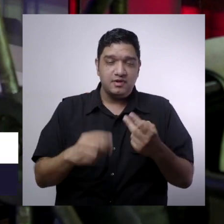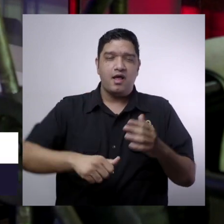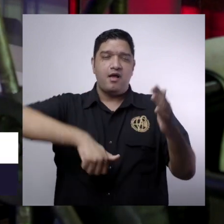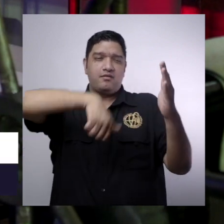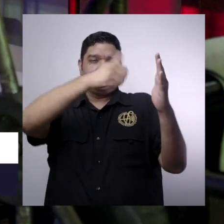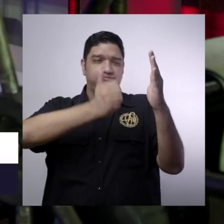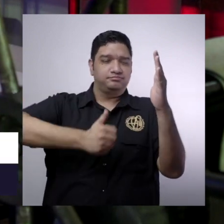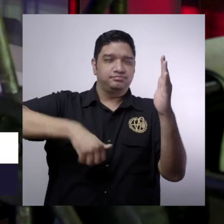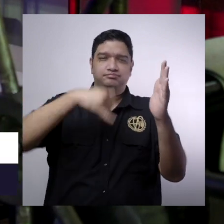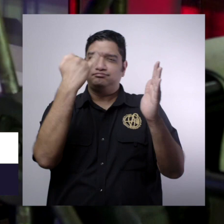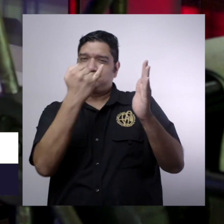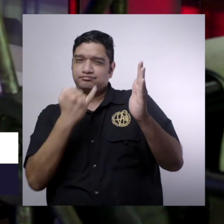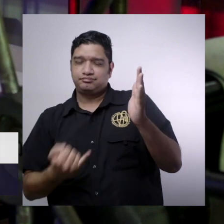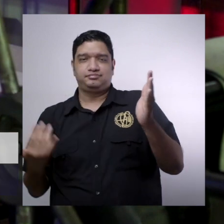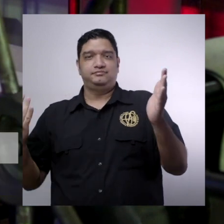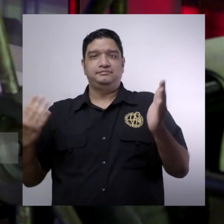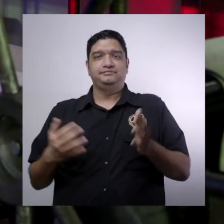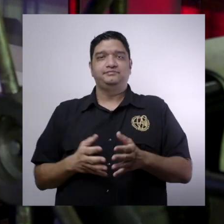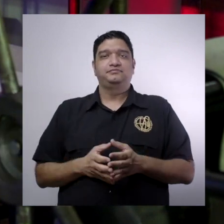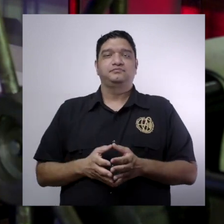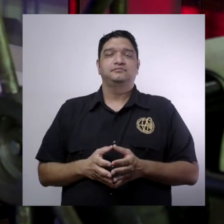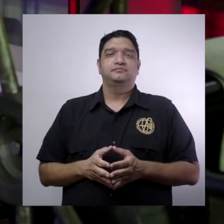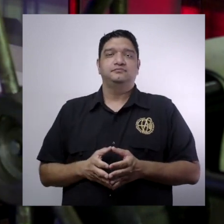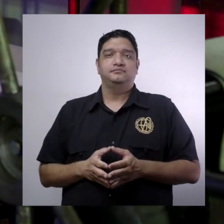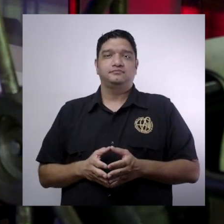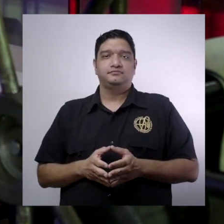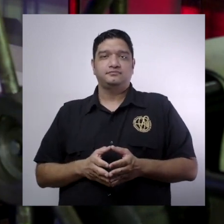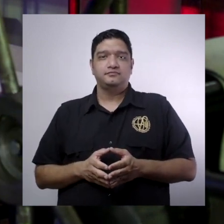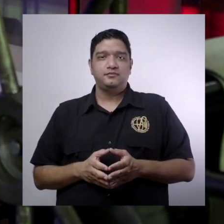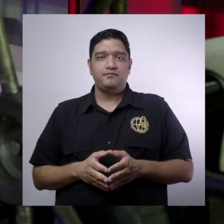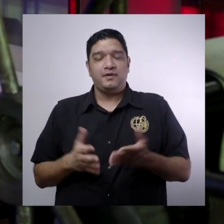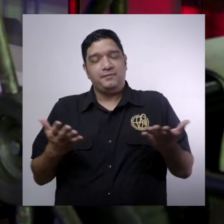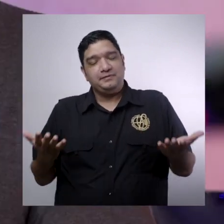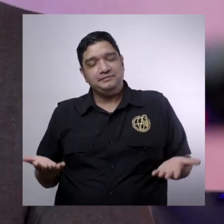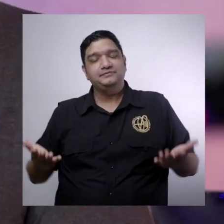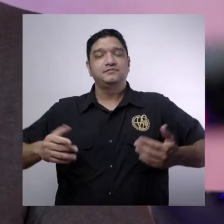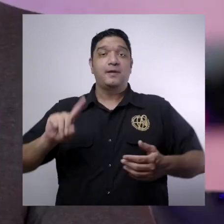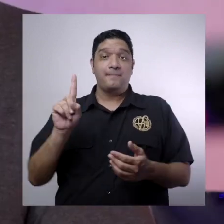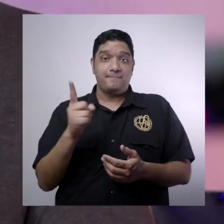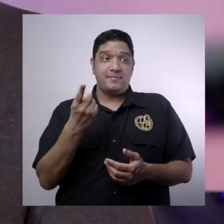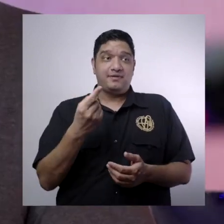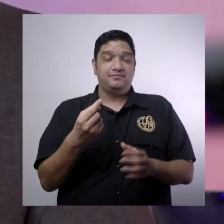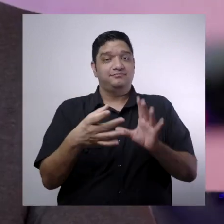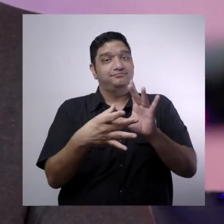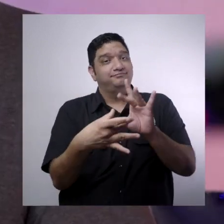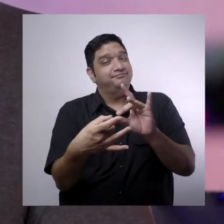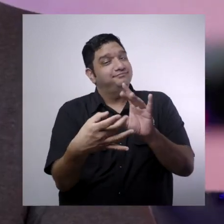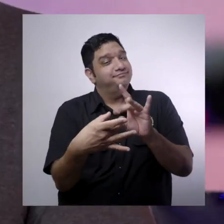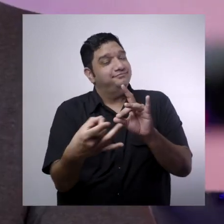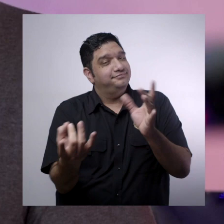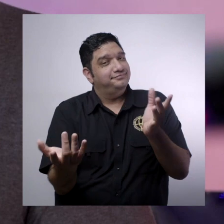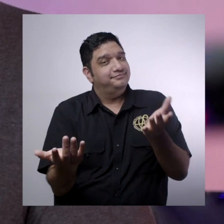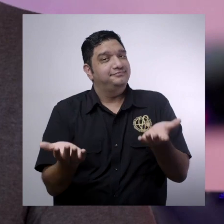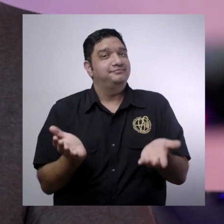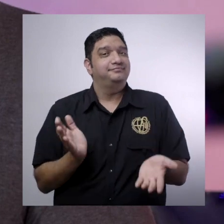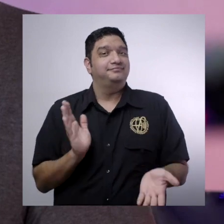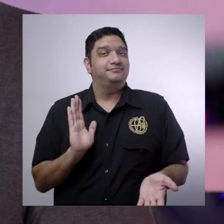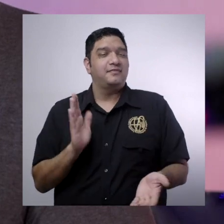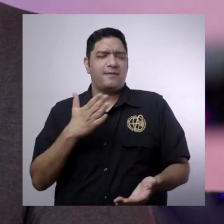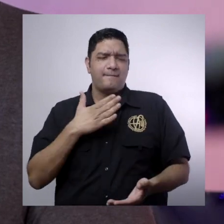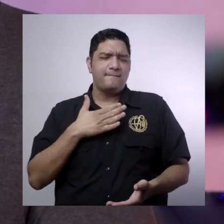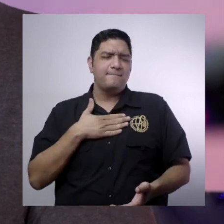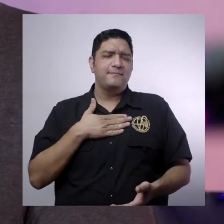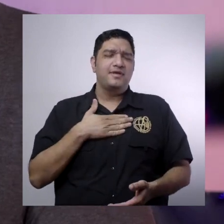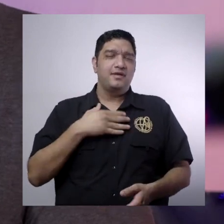vista artístico. Bueno, primero les voy a hablar un poquito sobre